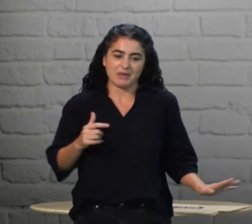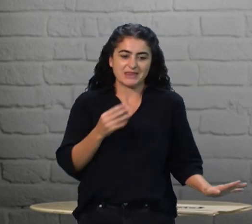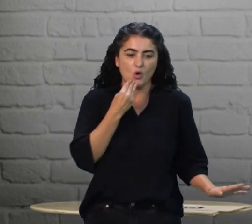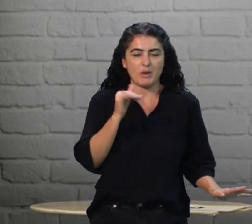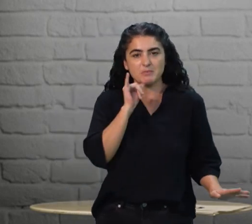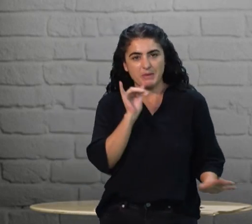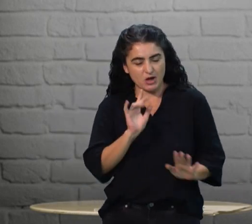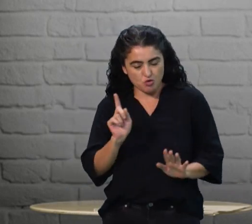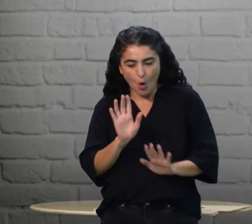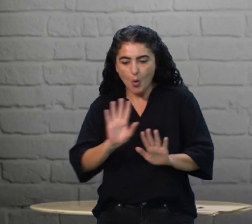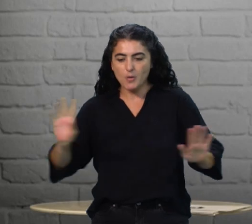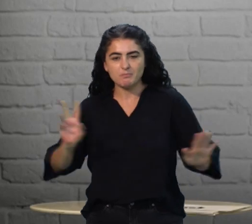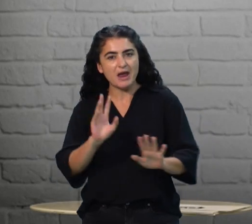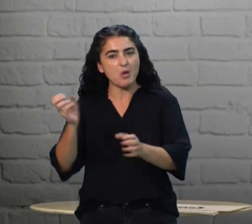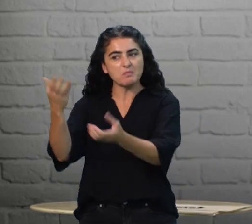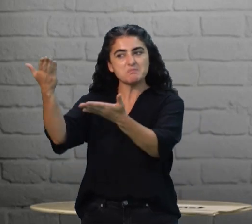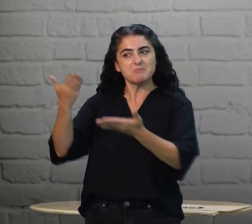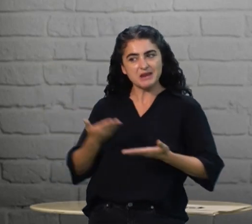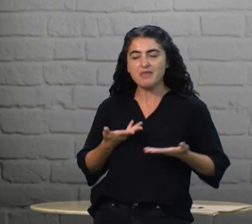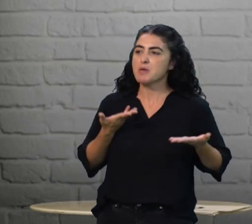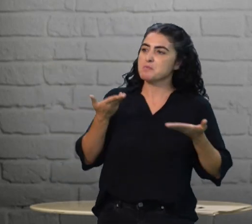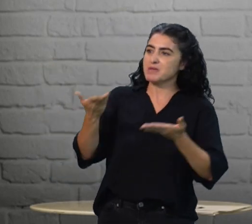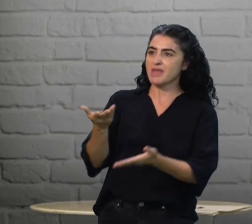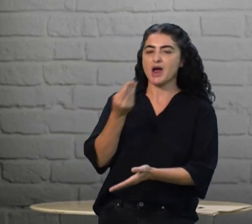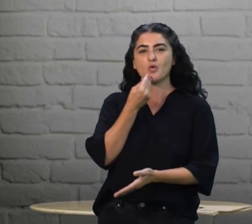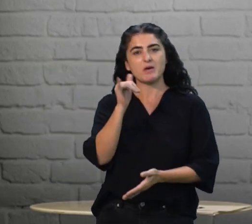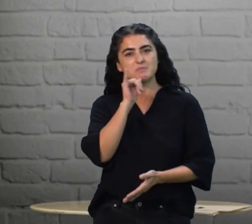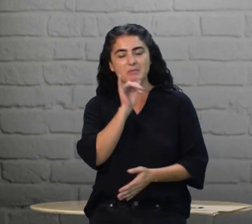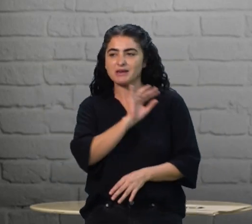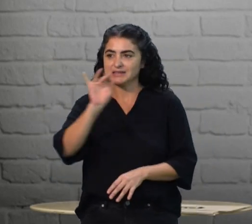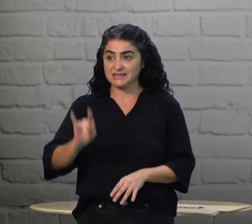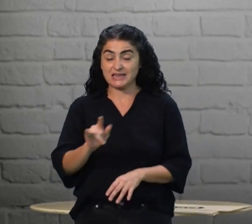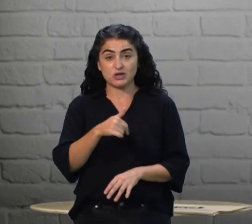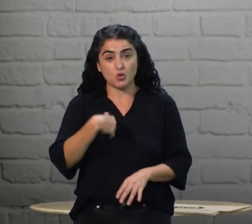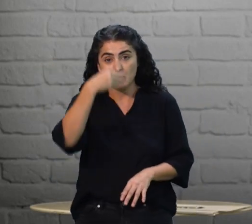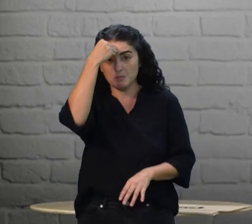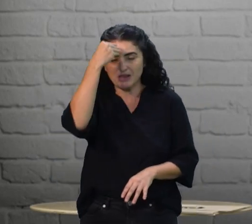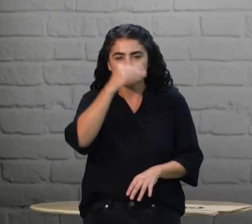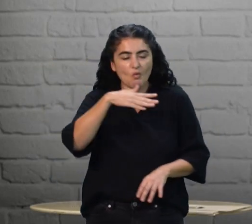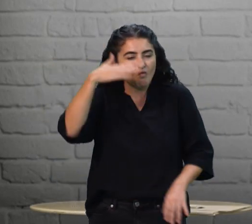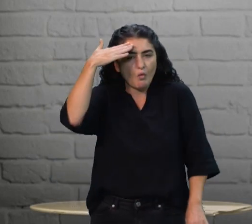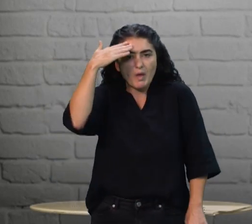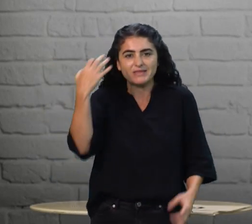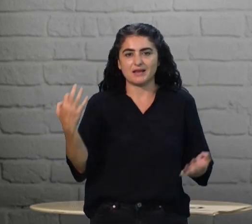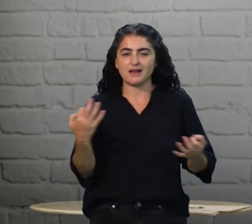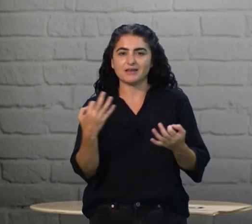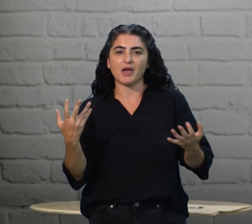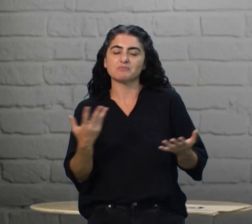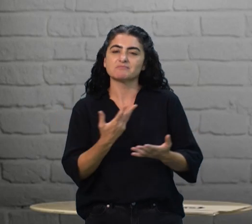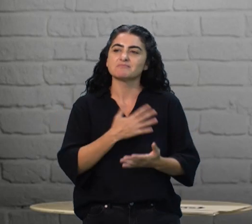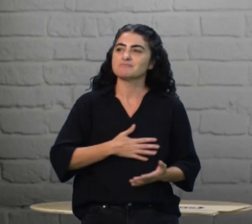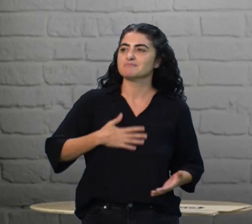y beber Y darles bien de comer y beber sí y yo creo que fundamentalmente es ser amable con la gente y